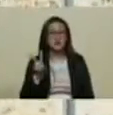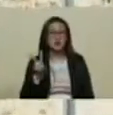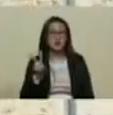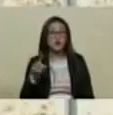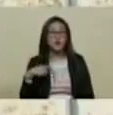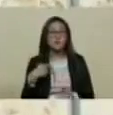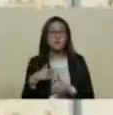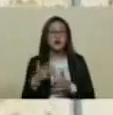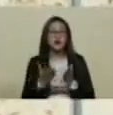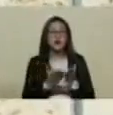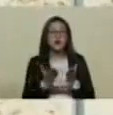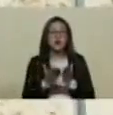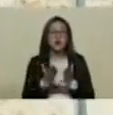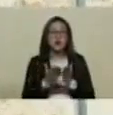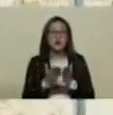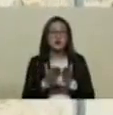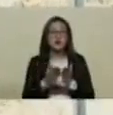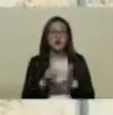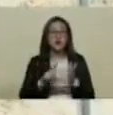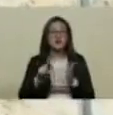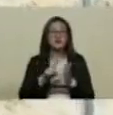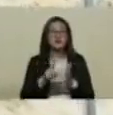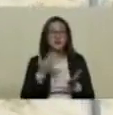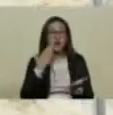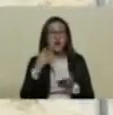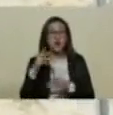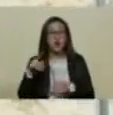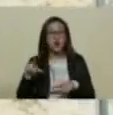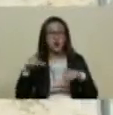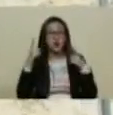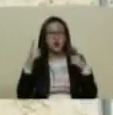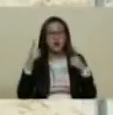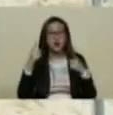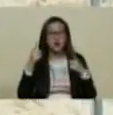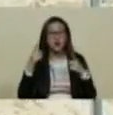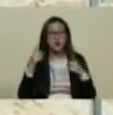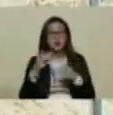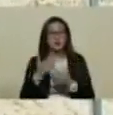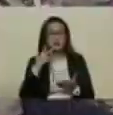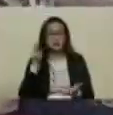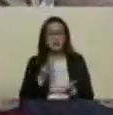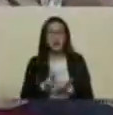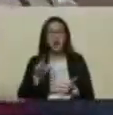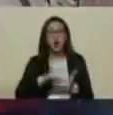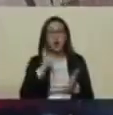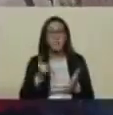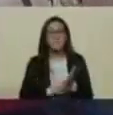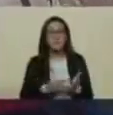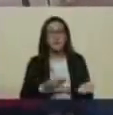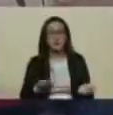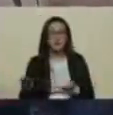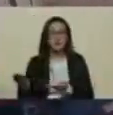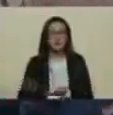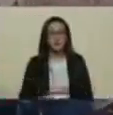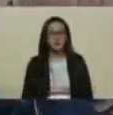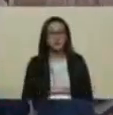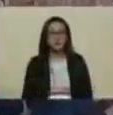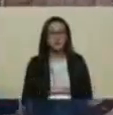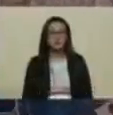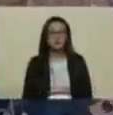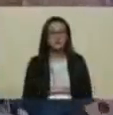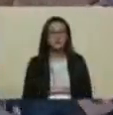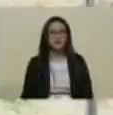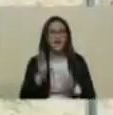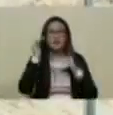el Liceo de Ciudad Caribe. Aquí les estoy aprobando todos los recursos. Atención general, atención Padre